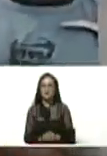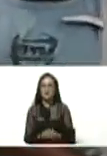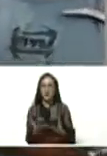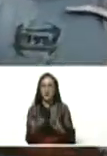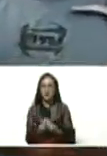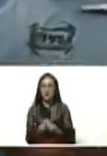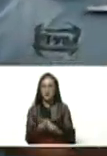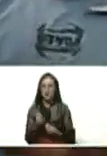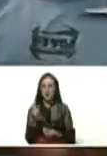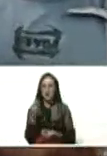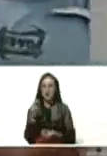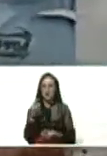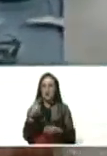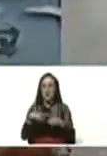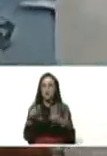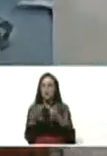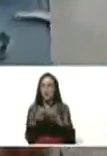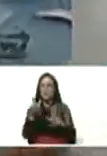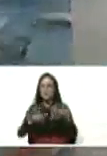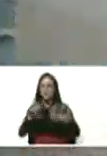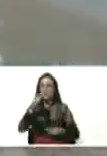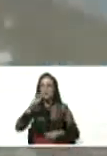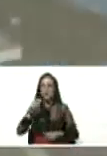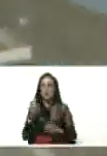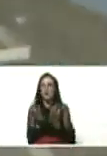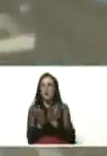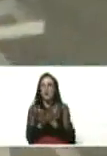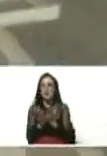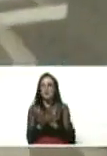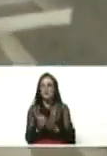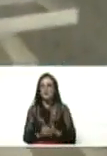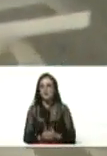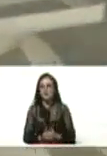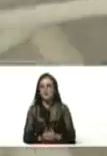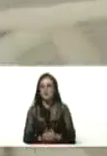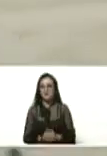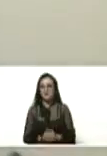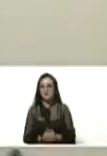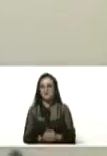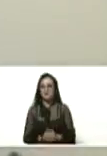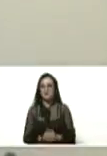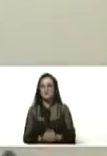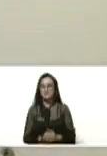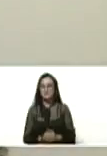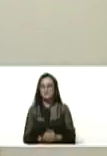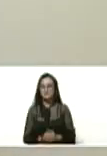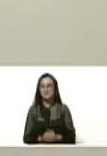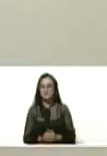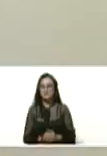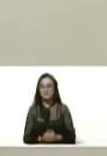Antonio y Gustavo. Aquí está el aula de clase, fíjense. ¿Ves? Está desocupada.